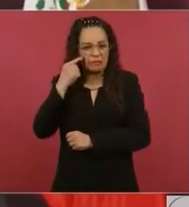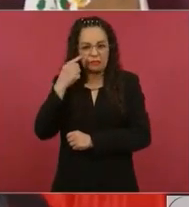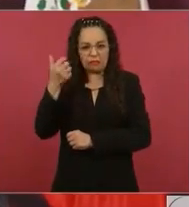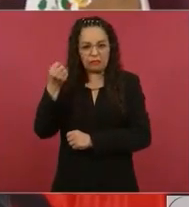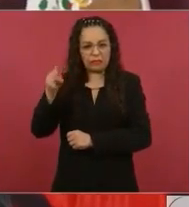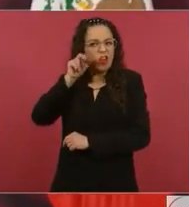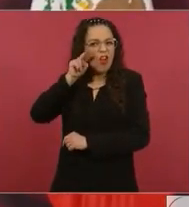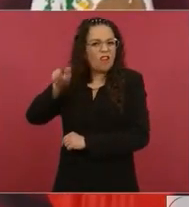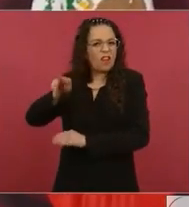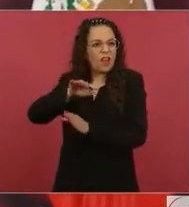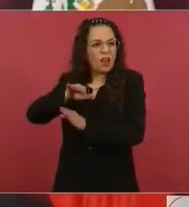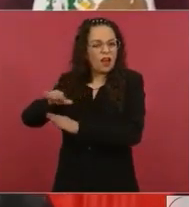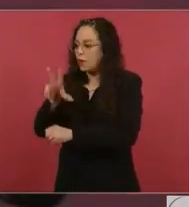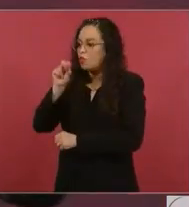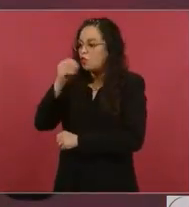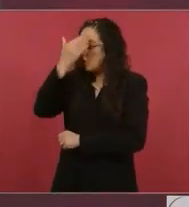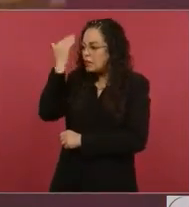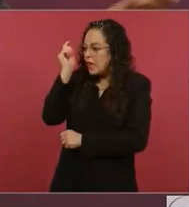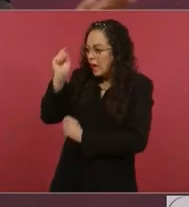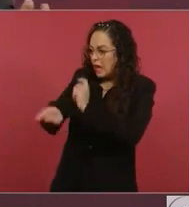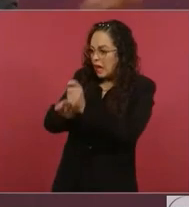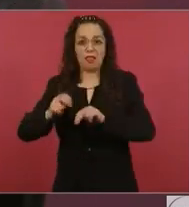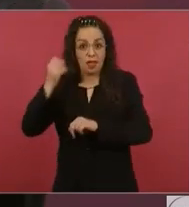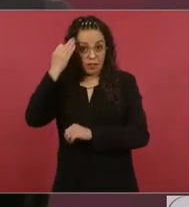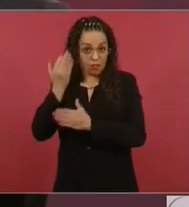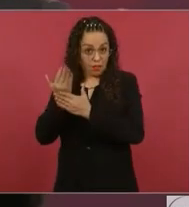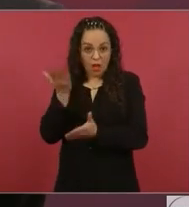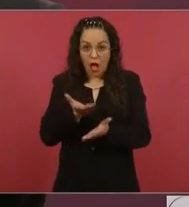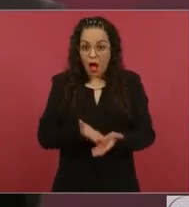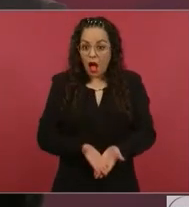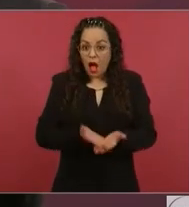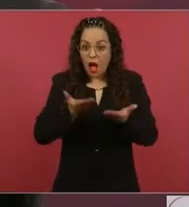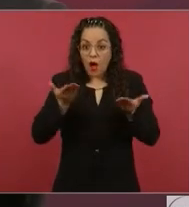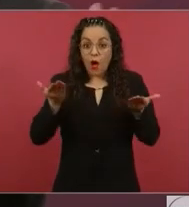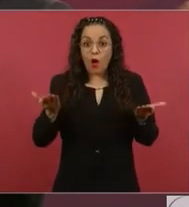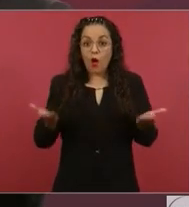la oscuridad. No se sabía nada. Es hasta ahora que